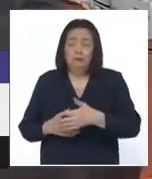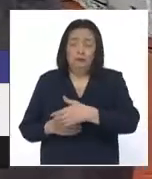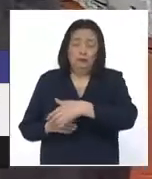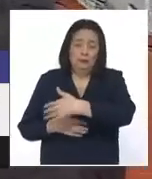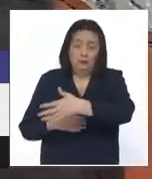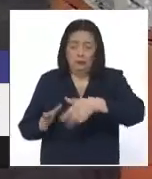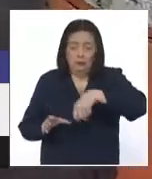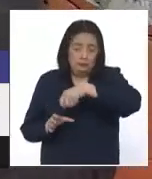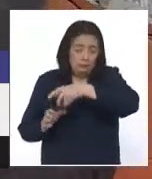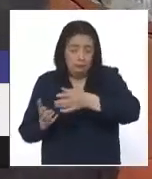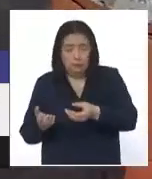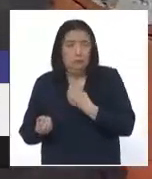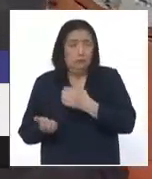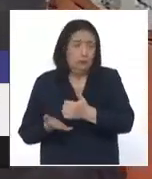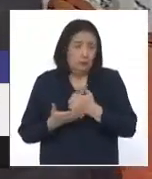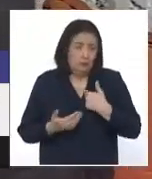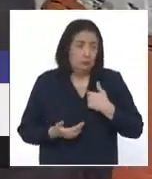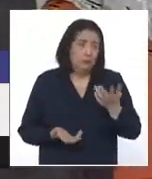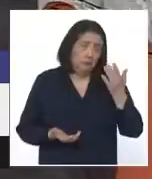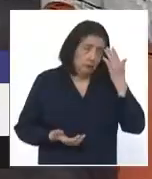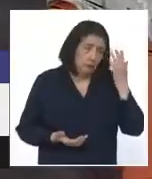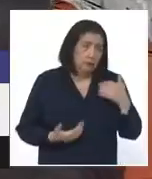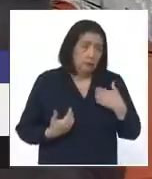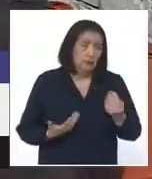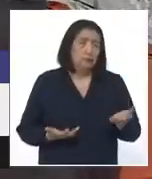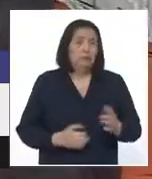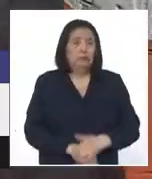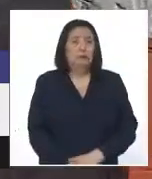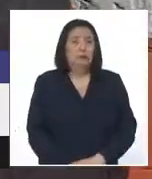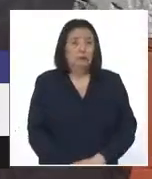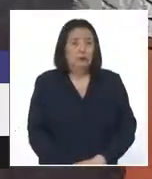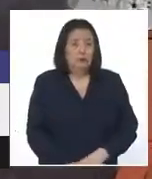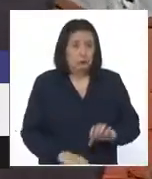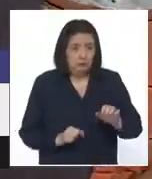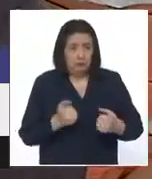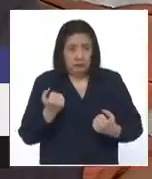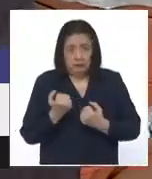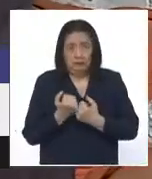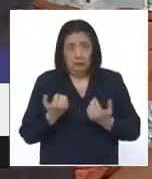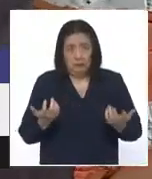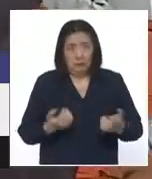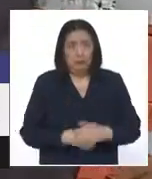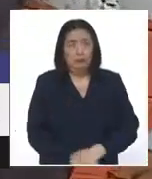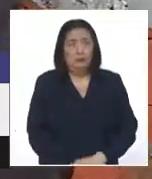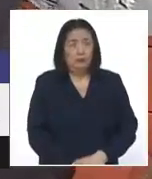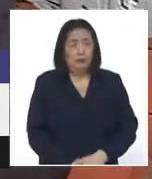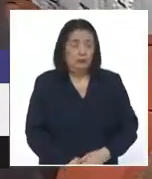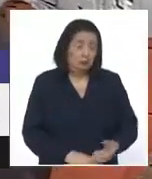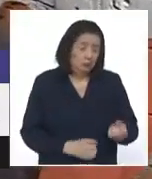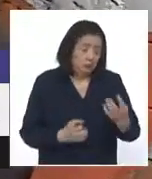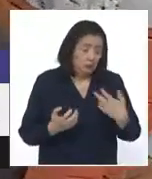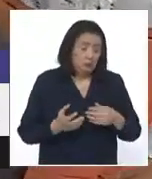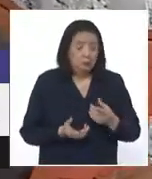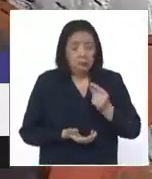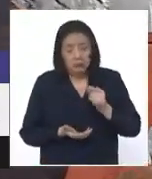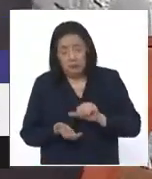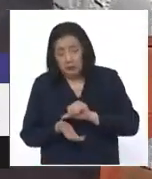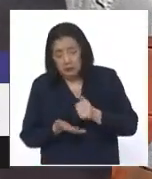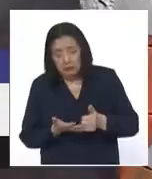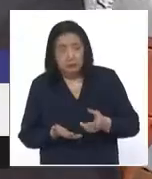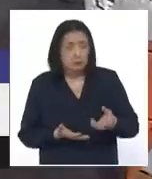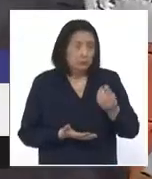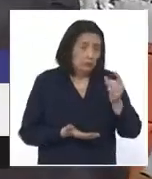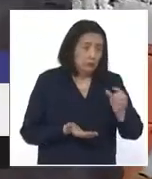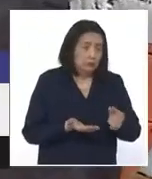mis amigas. ¿Saben mi situación cómo está? Me apoyan ellos. No, aunque sea como dice, un poquito de arroz, un poquito